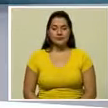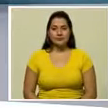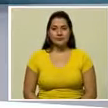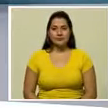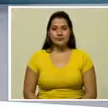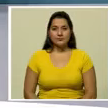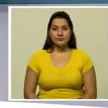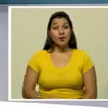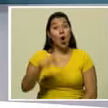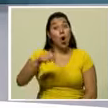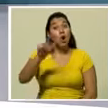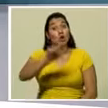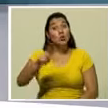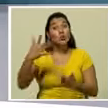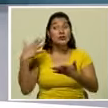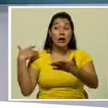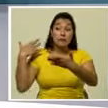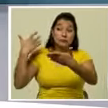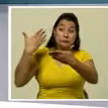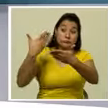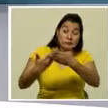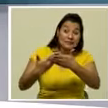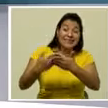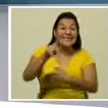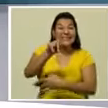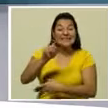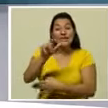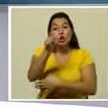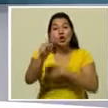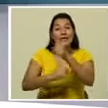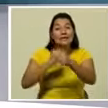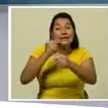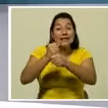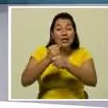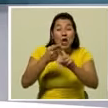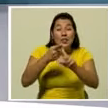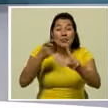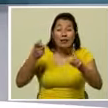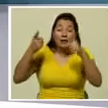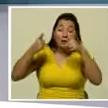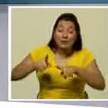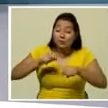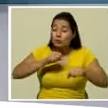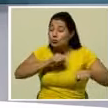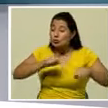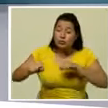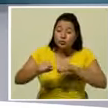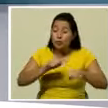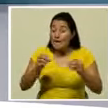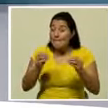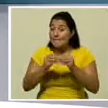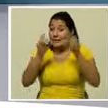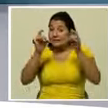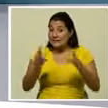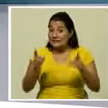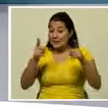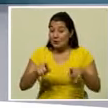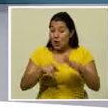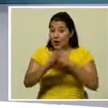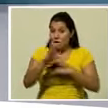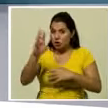Y este lunes se cumplen 110 años de uno de los terremotos más mortales que ha tenido nuestro país, el de Cartago.